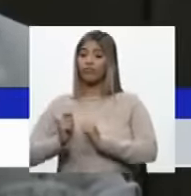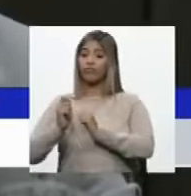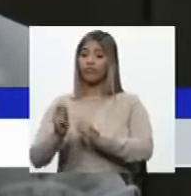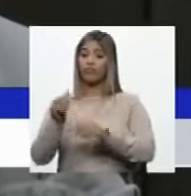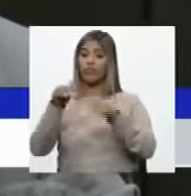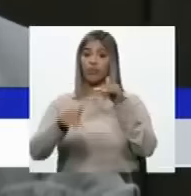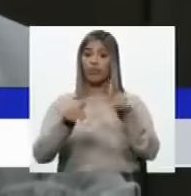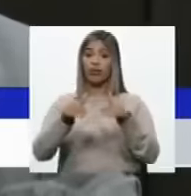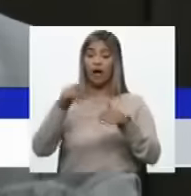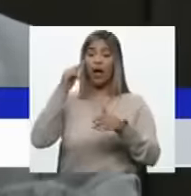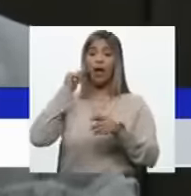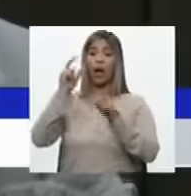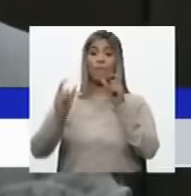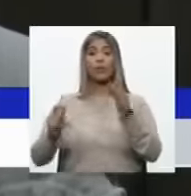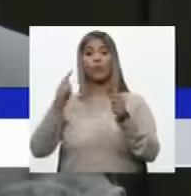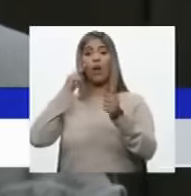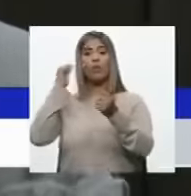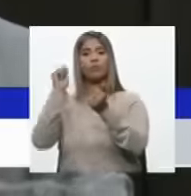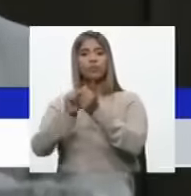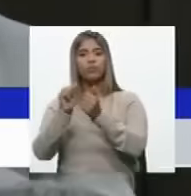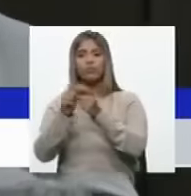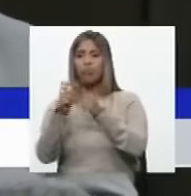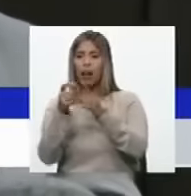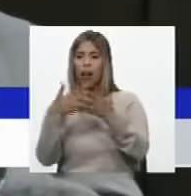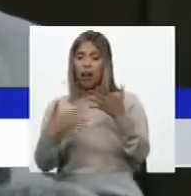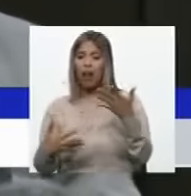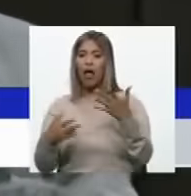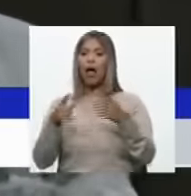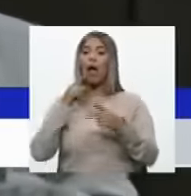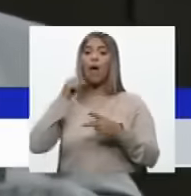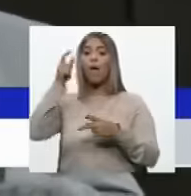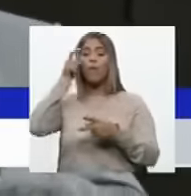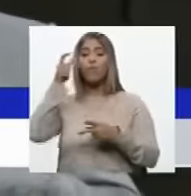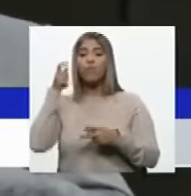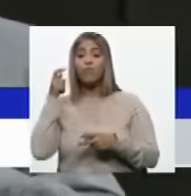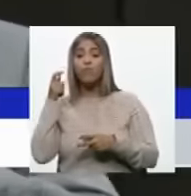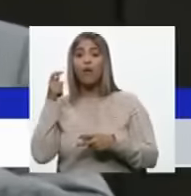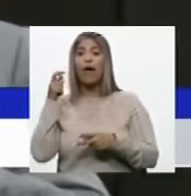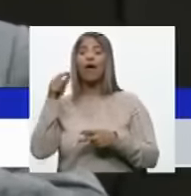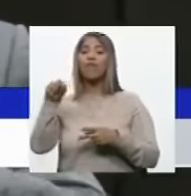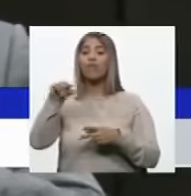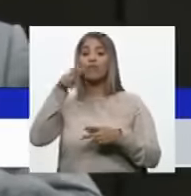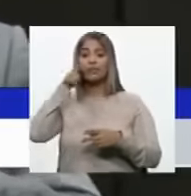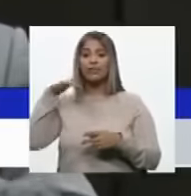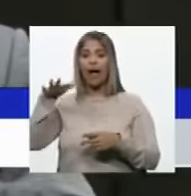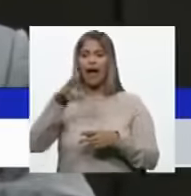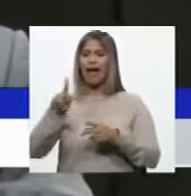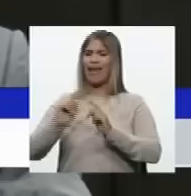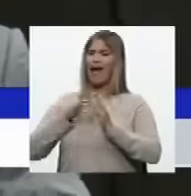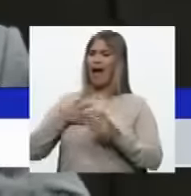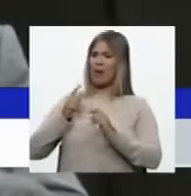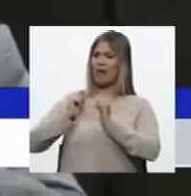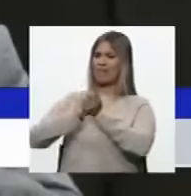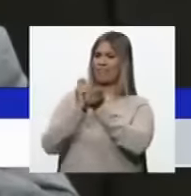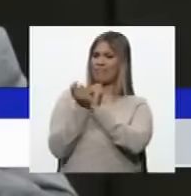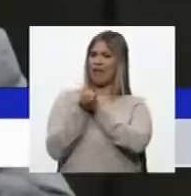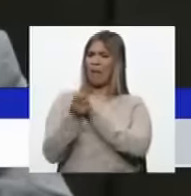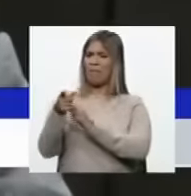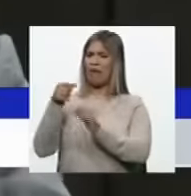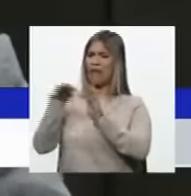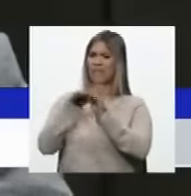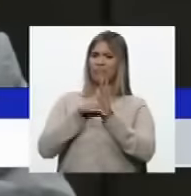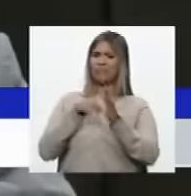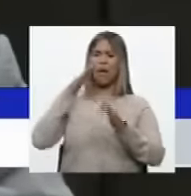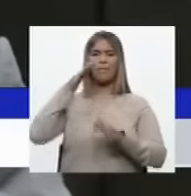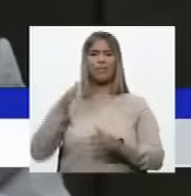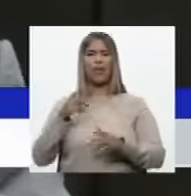los analfabetas, el voto a las mujeres, el voto al pueblo llano. No se les olvide, no vengan a reivindicar ahora esa vieja rémora